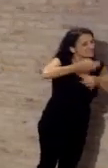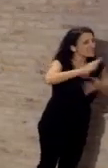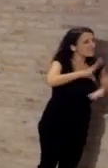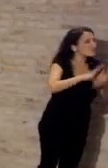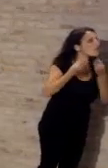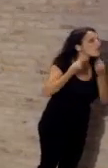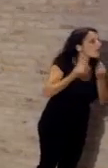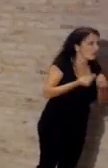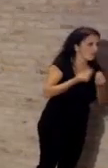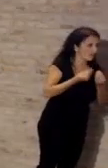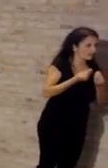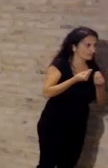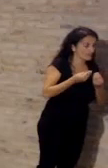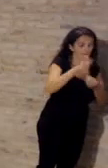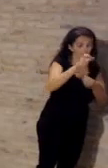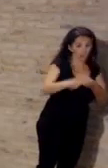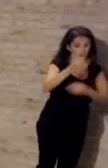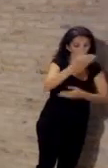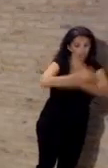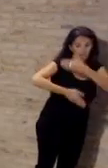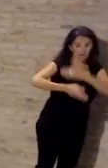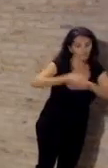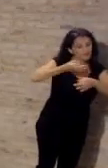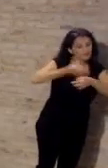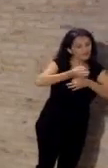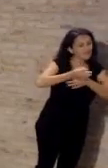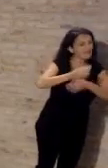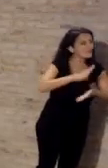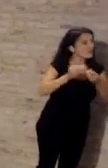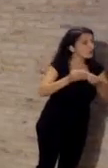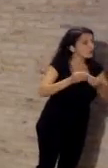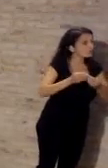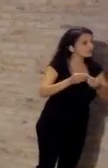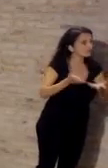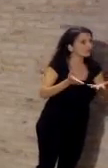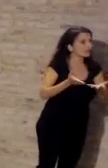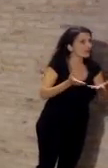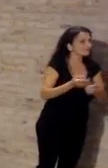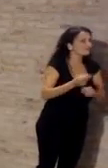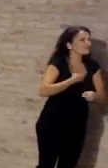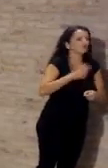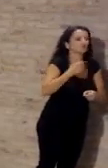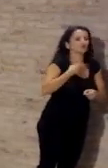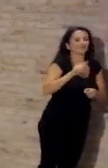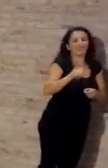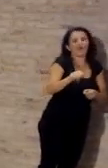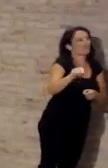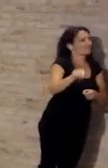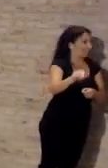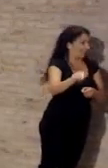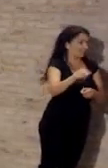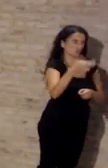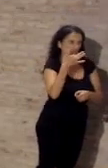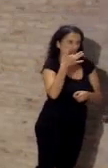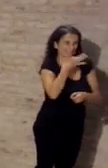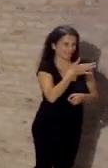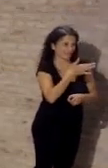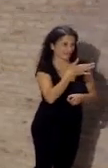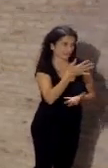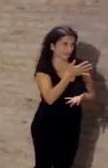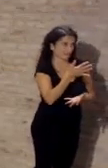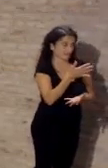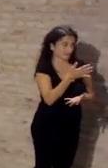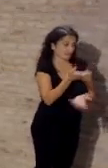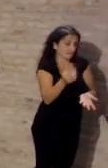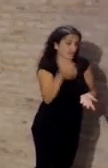cual cosa a una persona con discapacidad eso es distinto a decir no esto no porque no lo va a entender No es cierto pues ya están